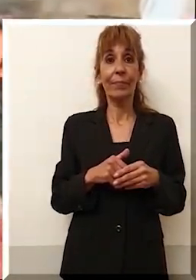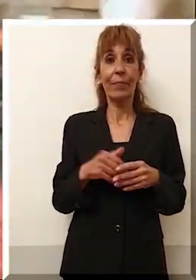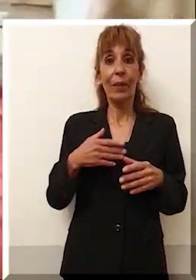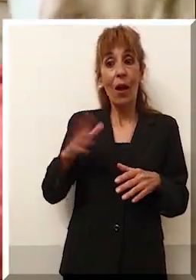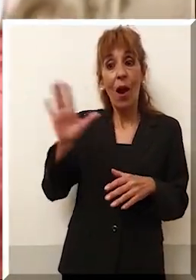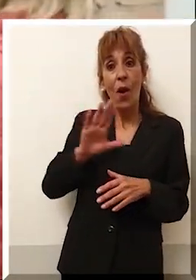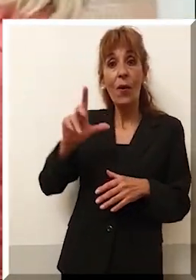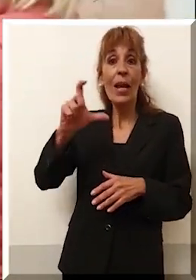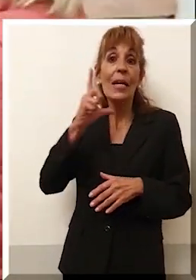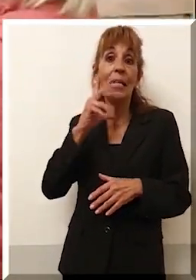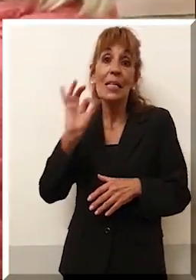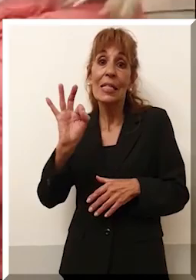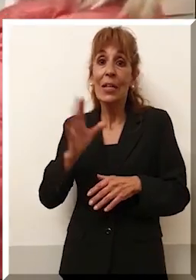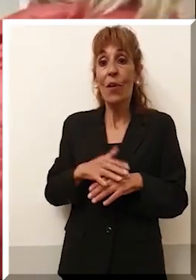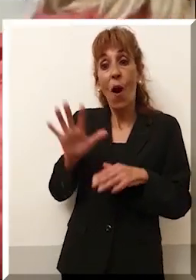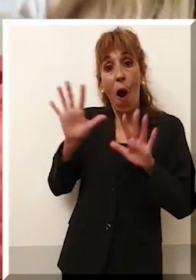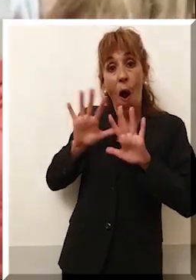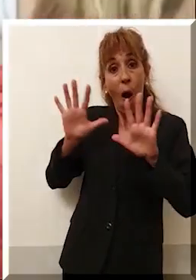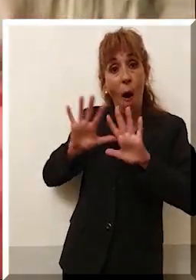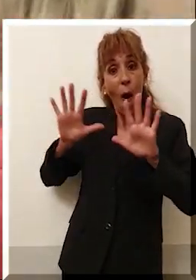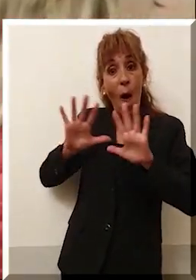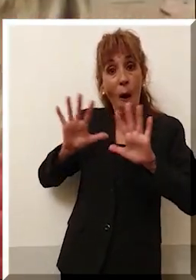Hola.